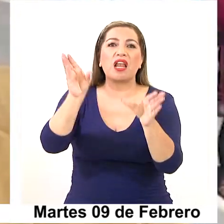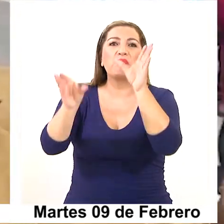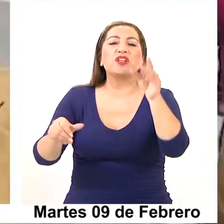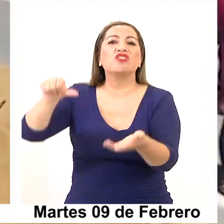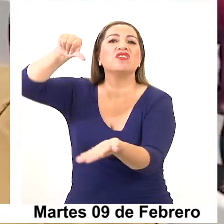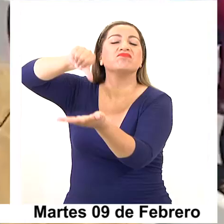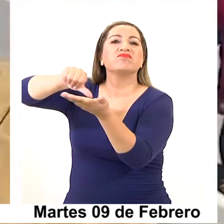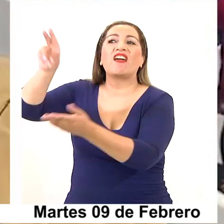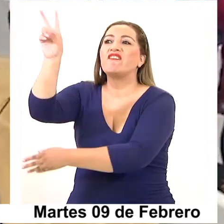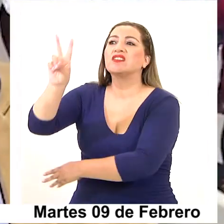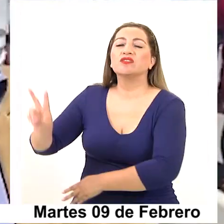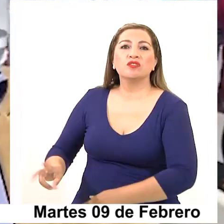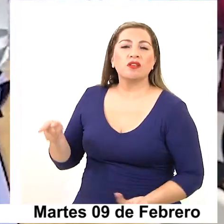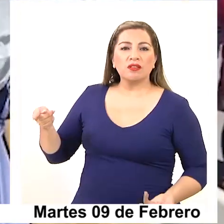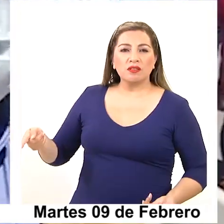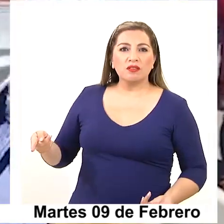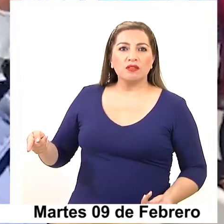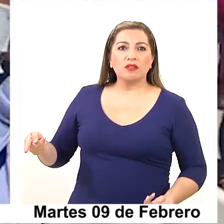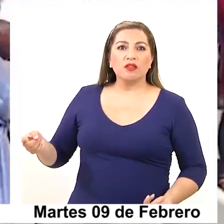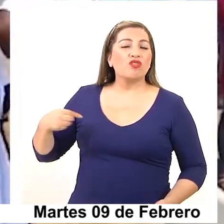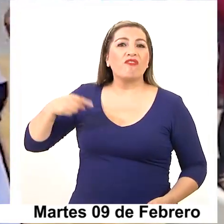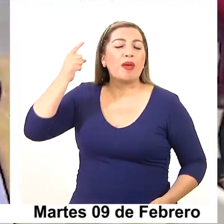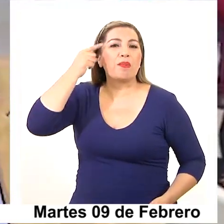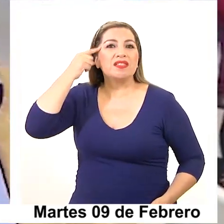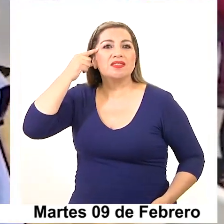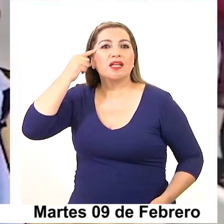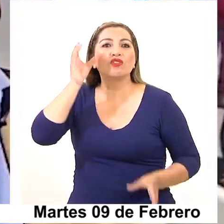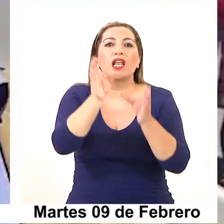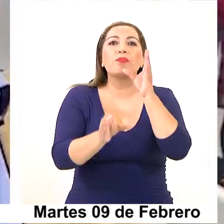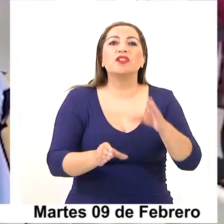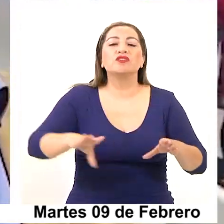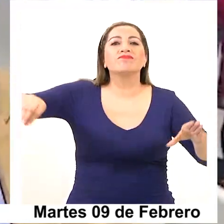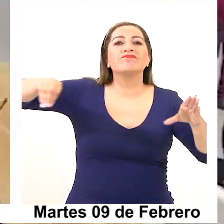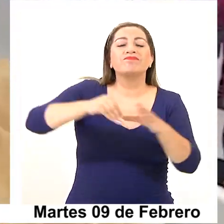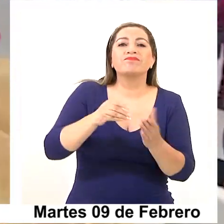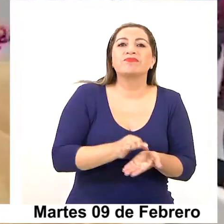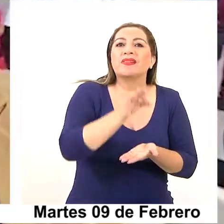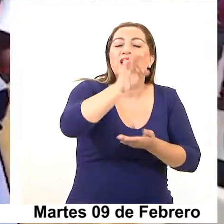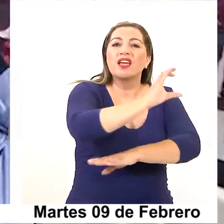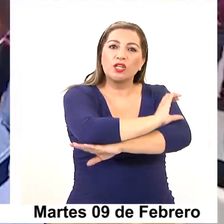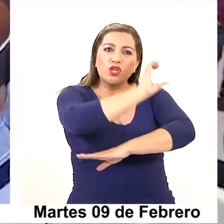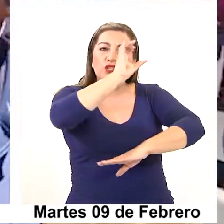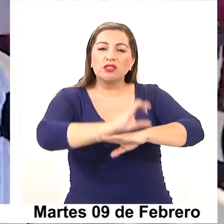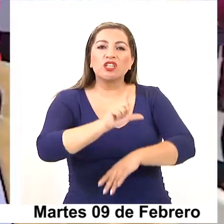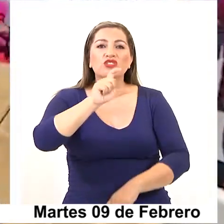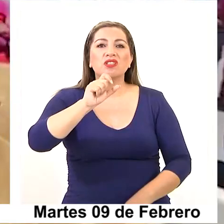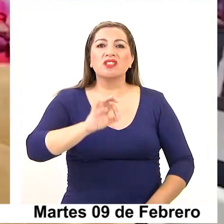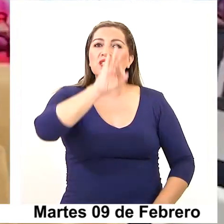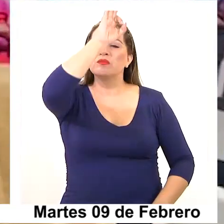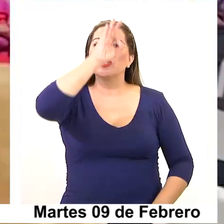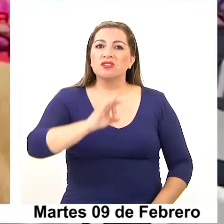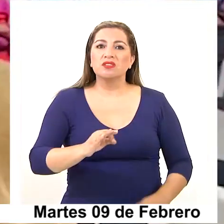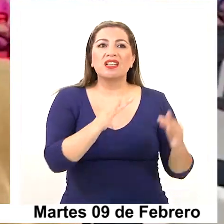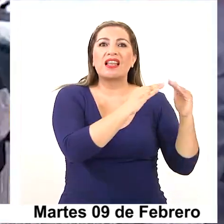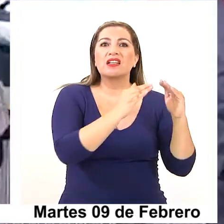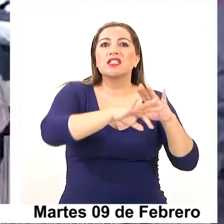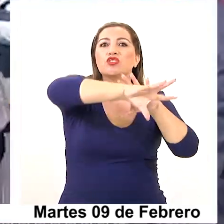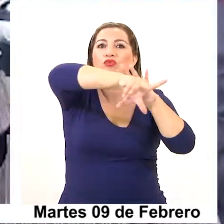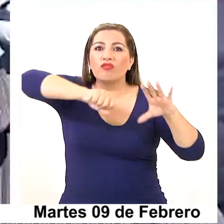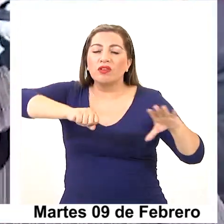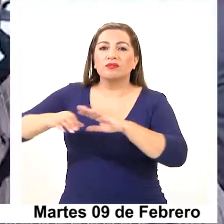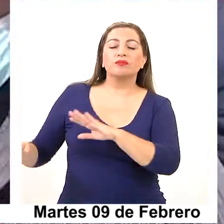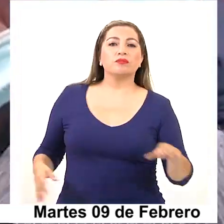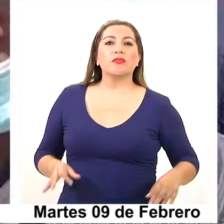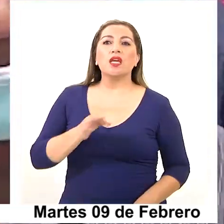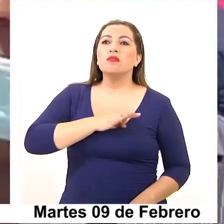inmigrante, al venezolano, pero no vino pensando en nuestra gente, en la casa saqueada, el 70% de la casa está saqueado. Los